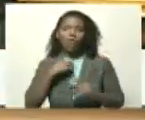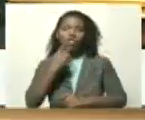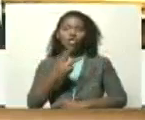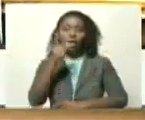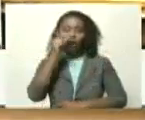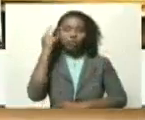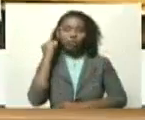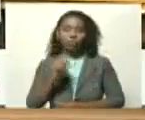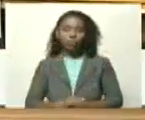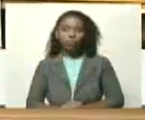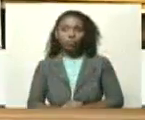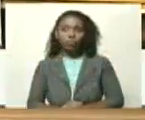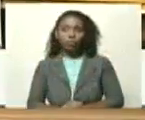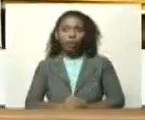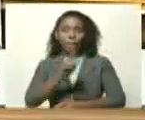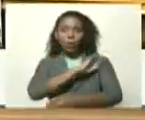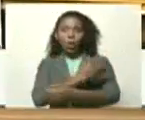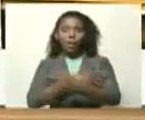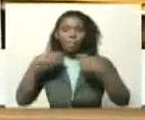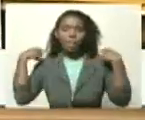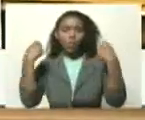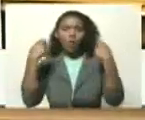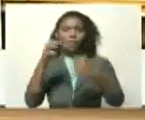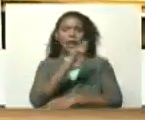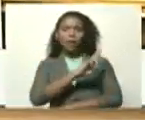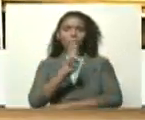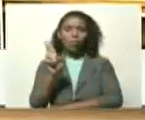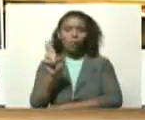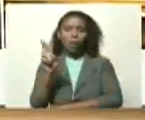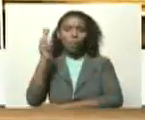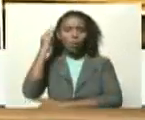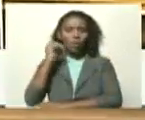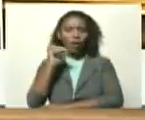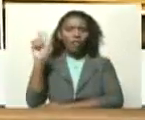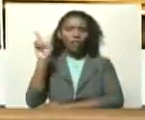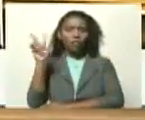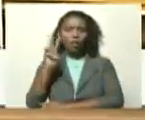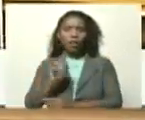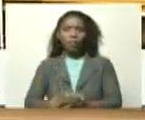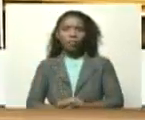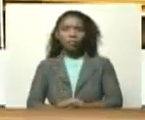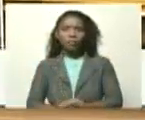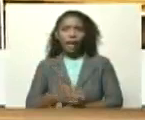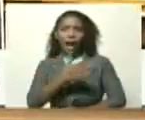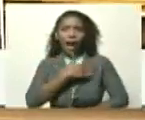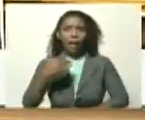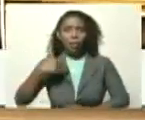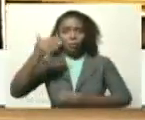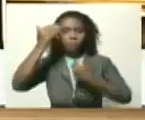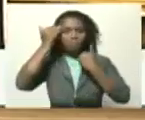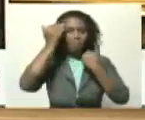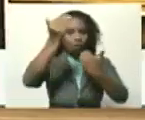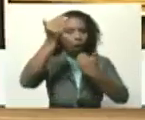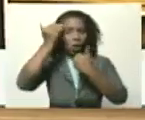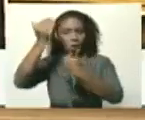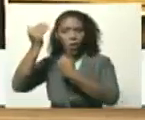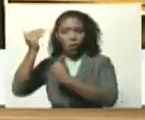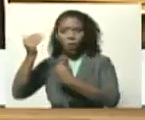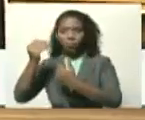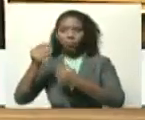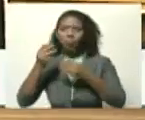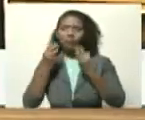y voceros del Poder Popular de la República Bolivariana de Venezuela. Queremos saludarlas y saludarlos